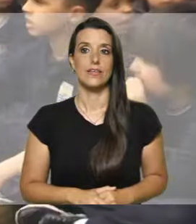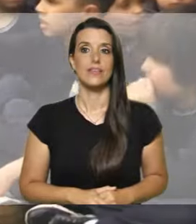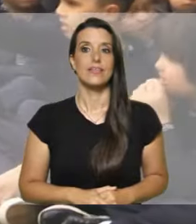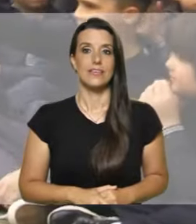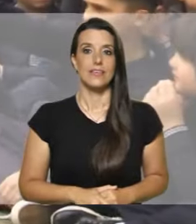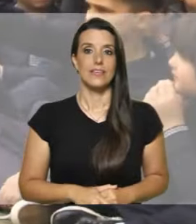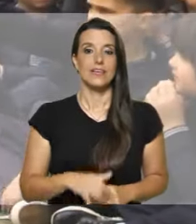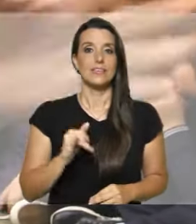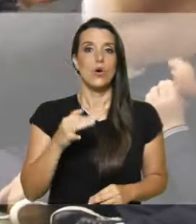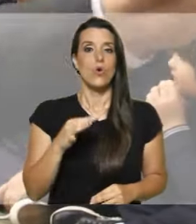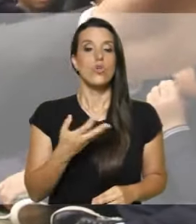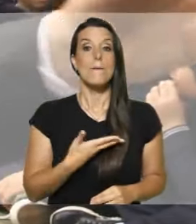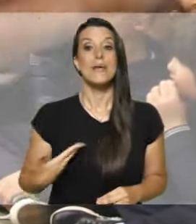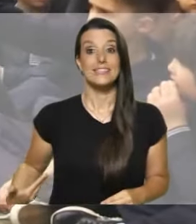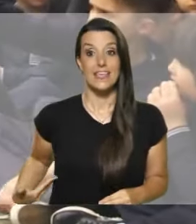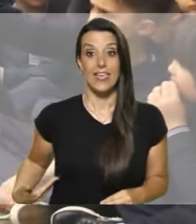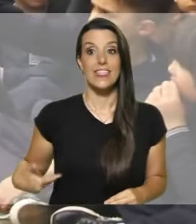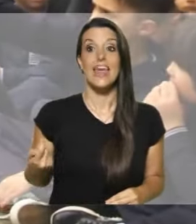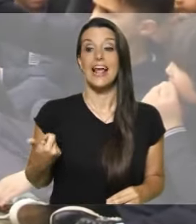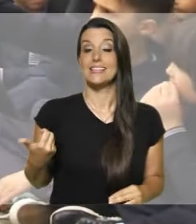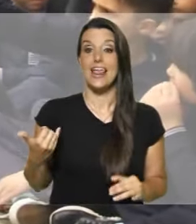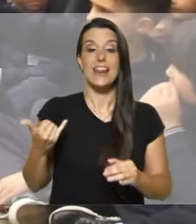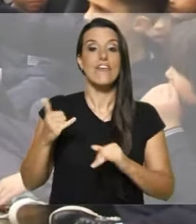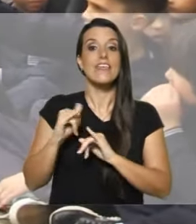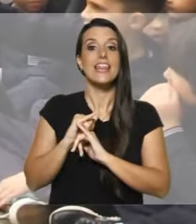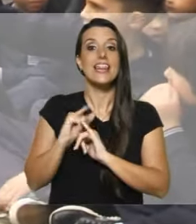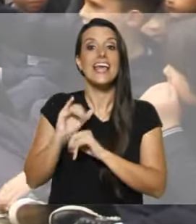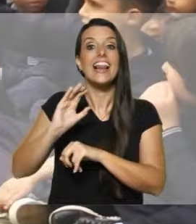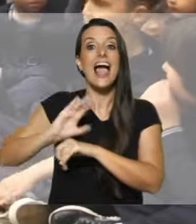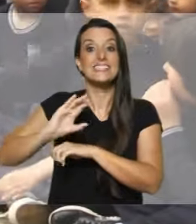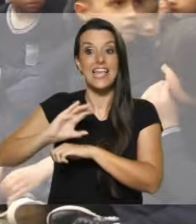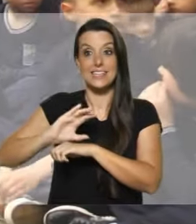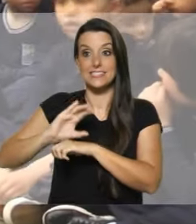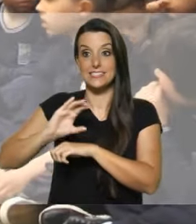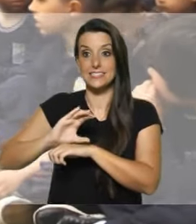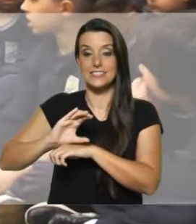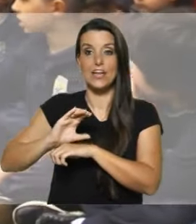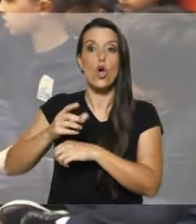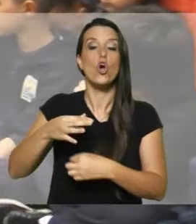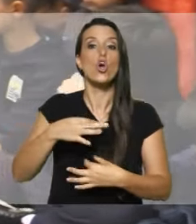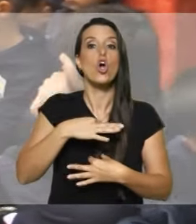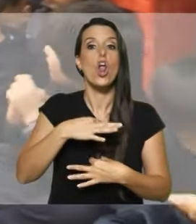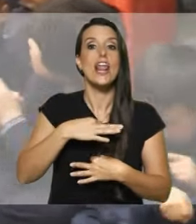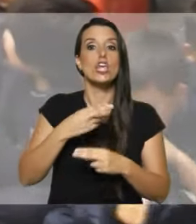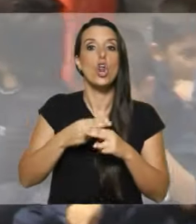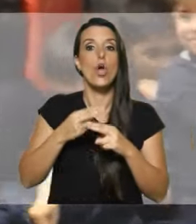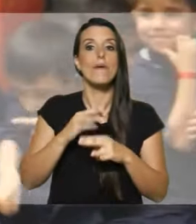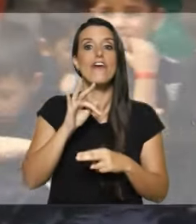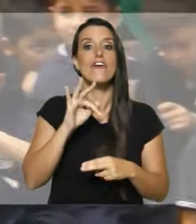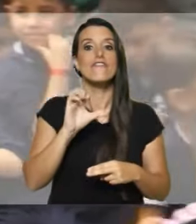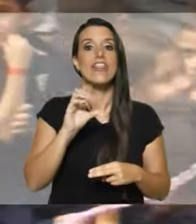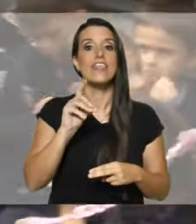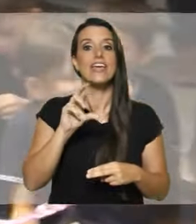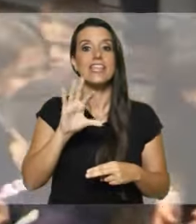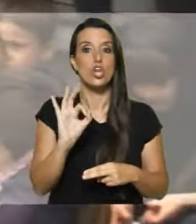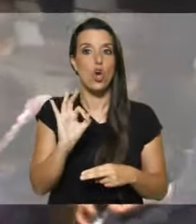precisamente el presidente de la república acaba de salir de un video de una de las clases estamos en un colegio que se llama Federico osanam